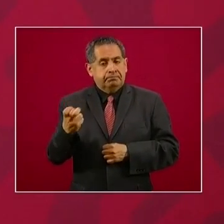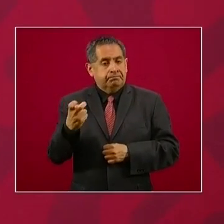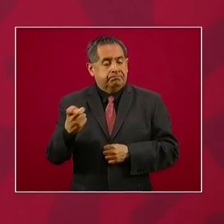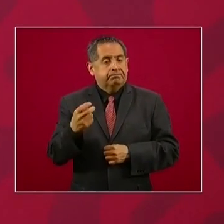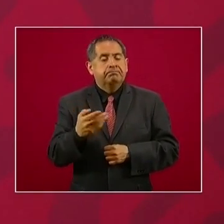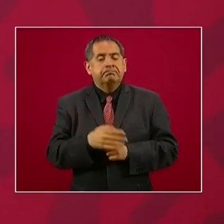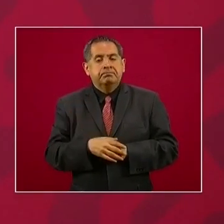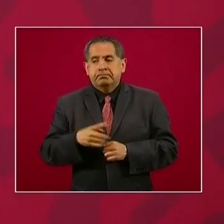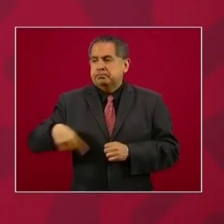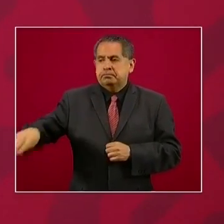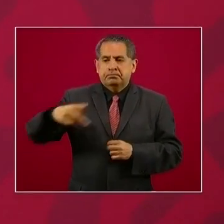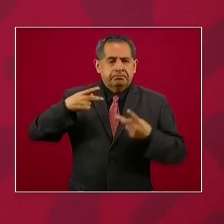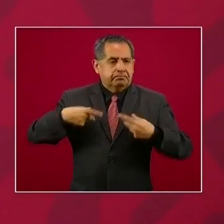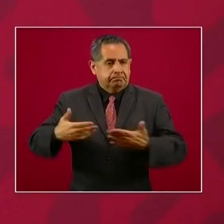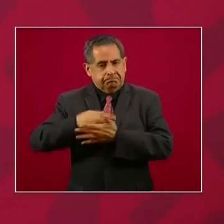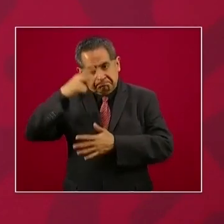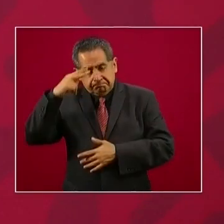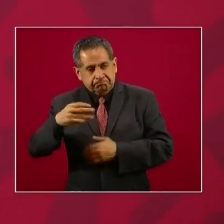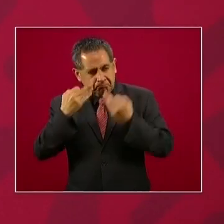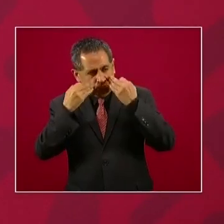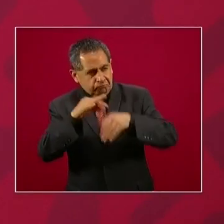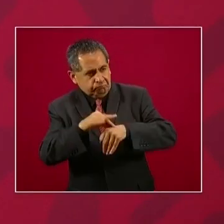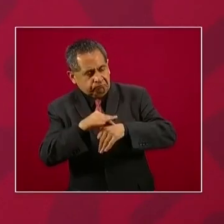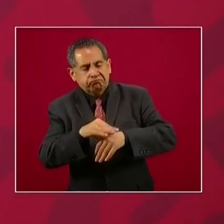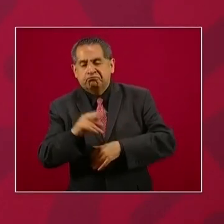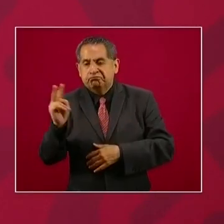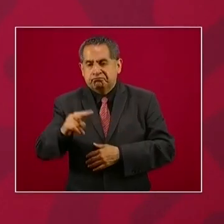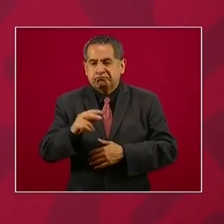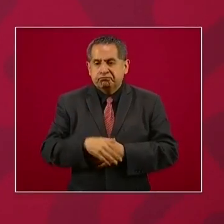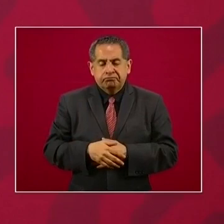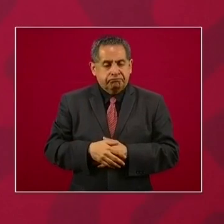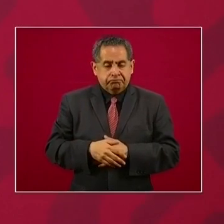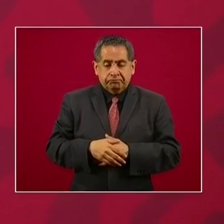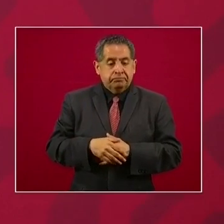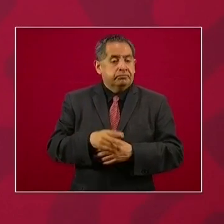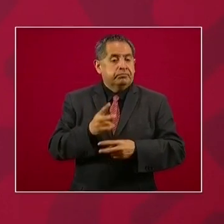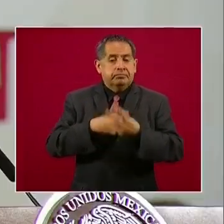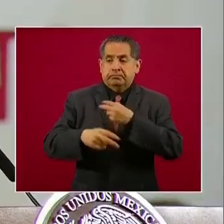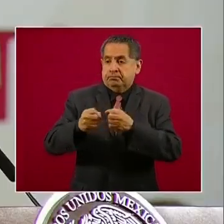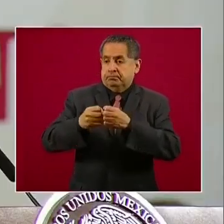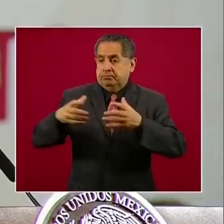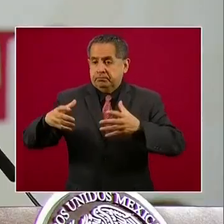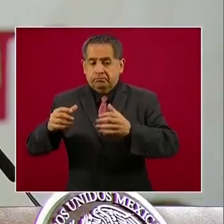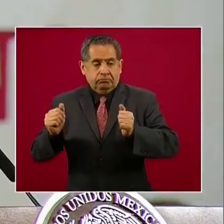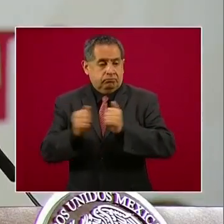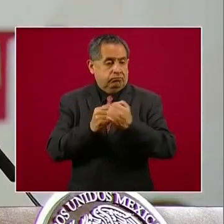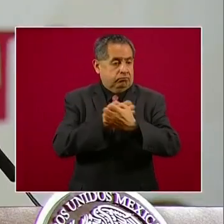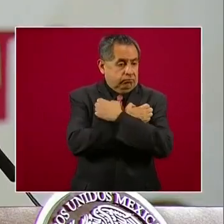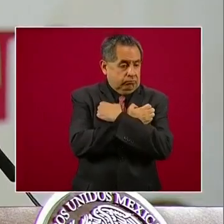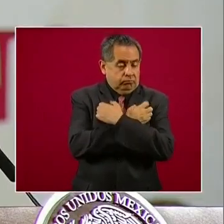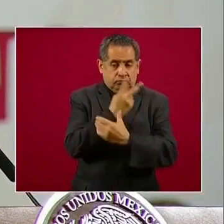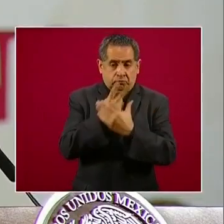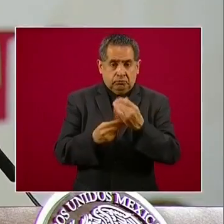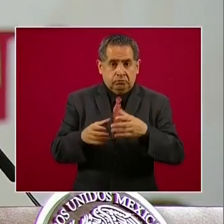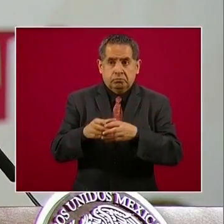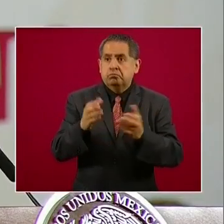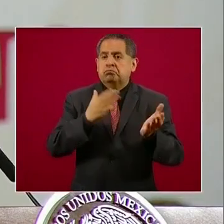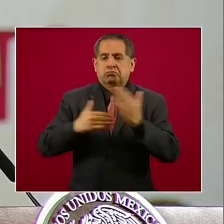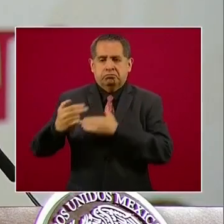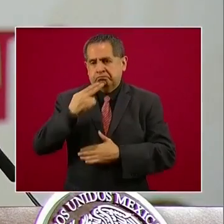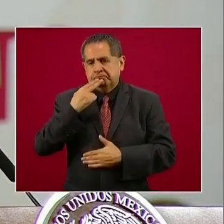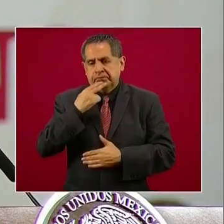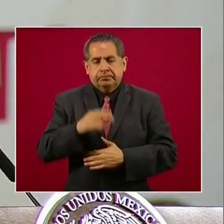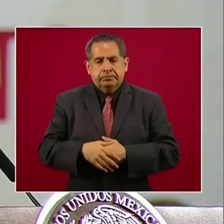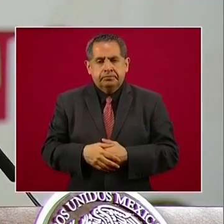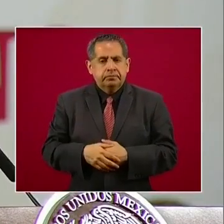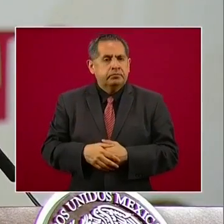mexicanos hemos sido testigos de la correlación entre el desarrollo y la educación hoy en un